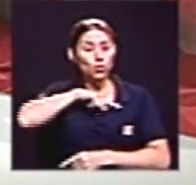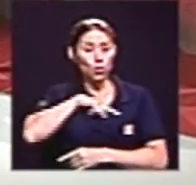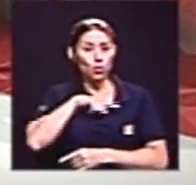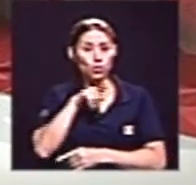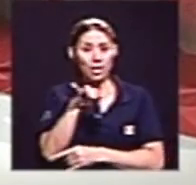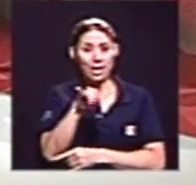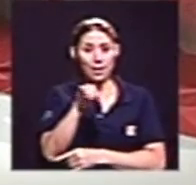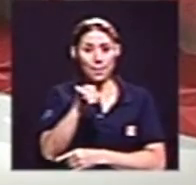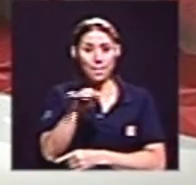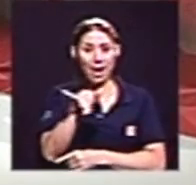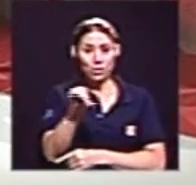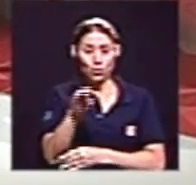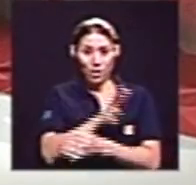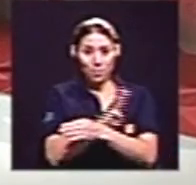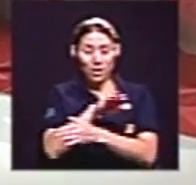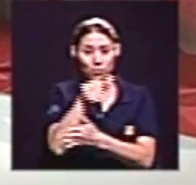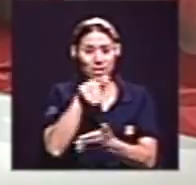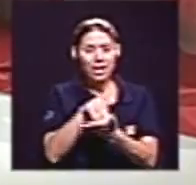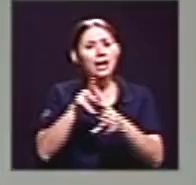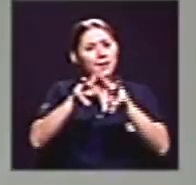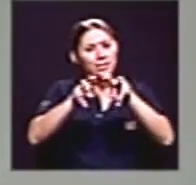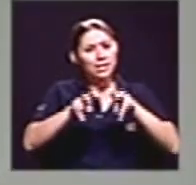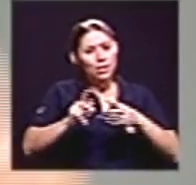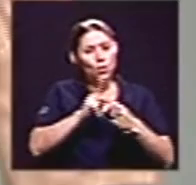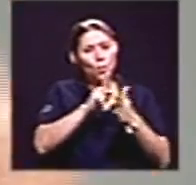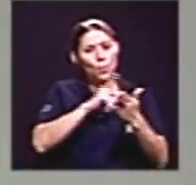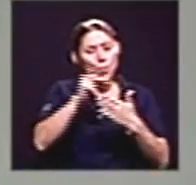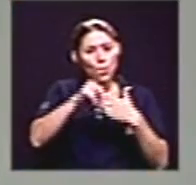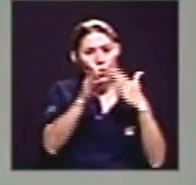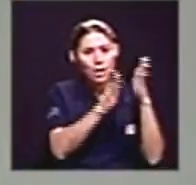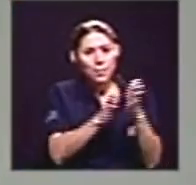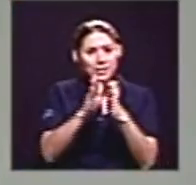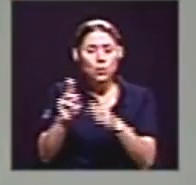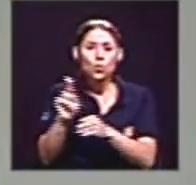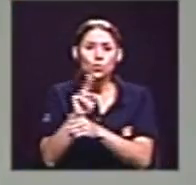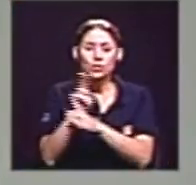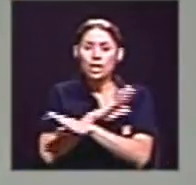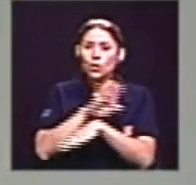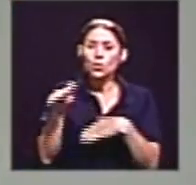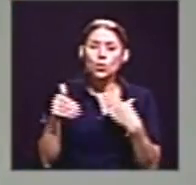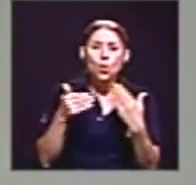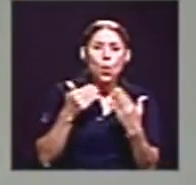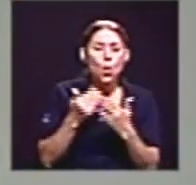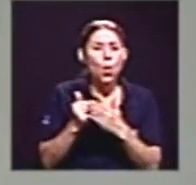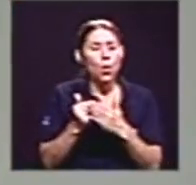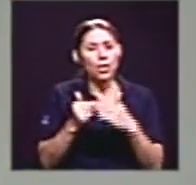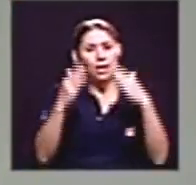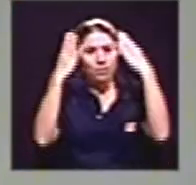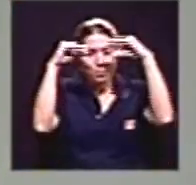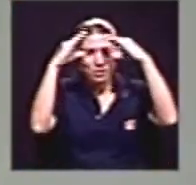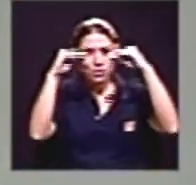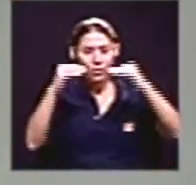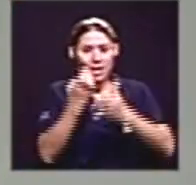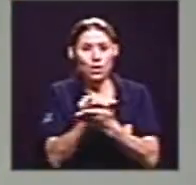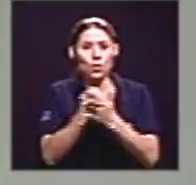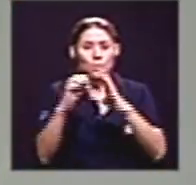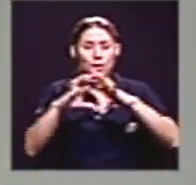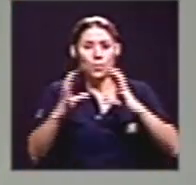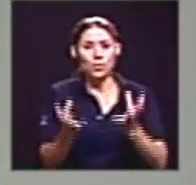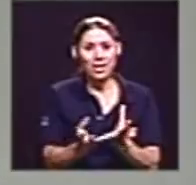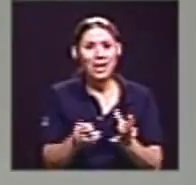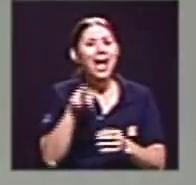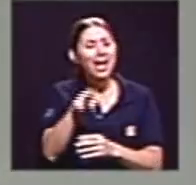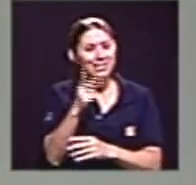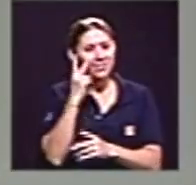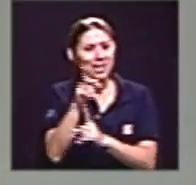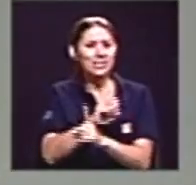hecho una revisión de nuestra programación usando los pronósticos que se tenían de la economía mundial para el mes de abril, y ahí la situación se veía mucho más complicada de